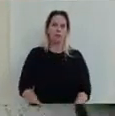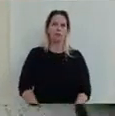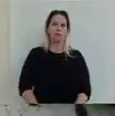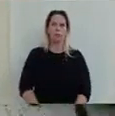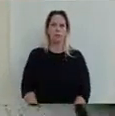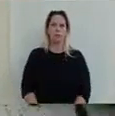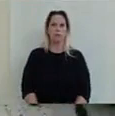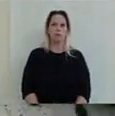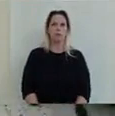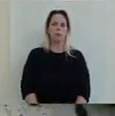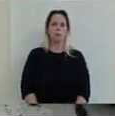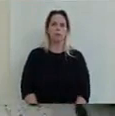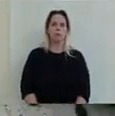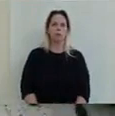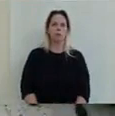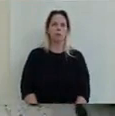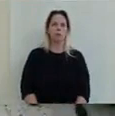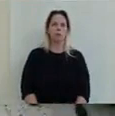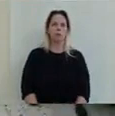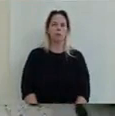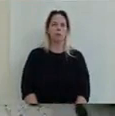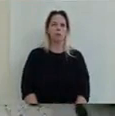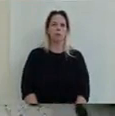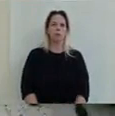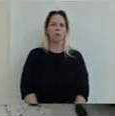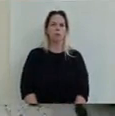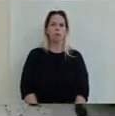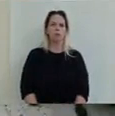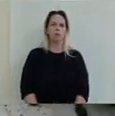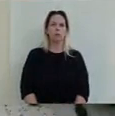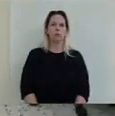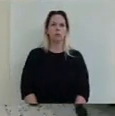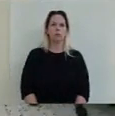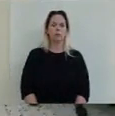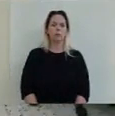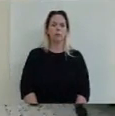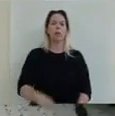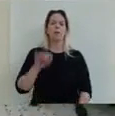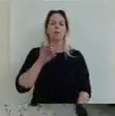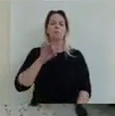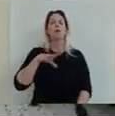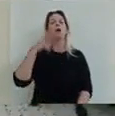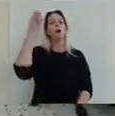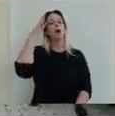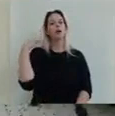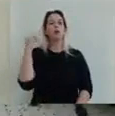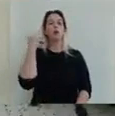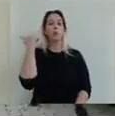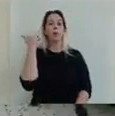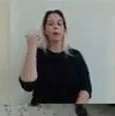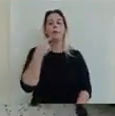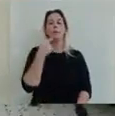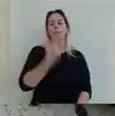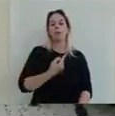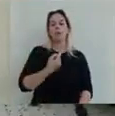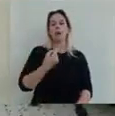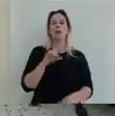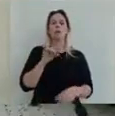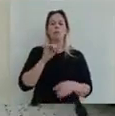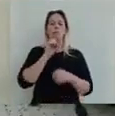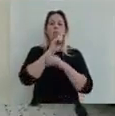me... Concejal. Gracias. De Gaetano. Sí, es simplemente para aclarar que esto es igual que el otro proyecto. Es decir,